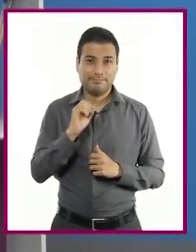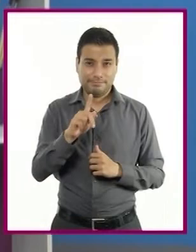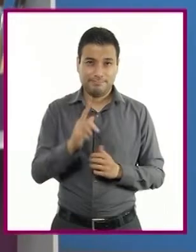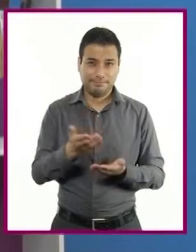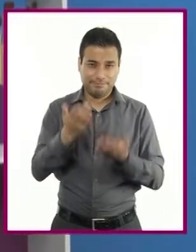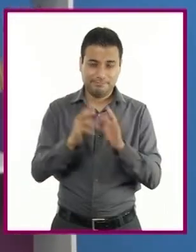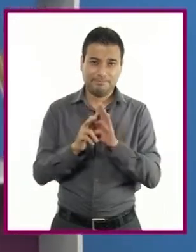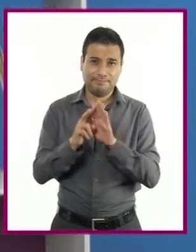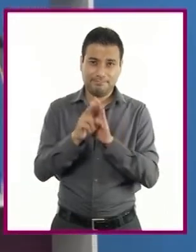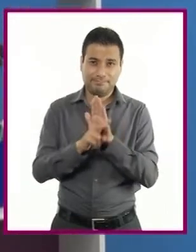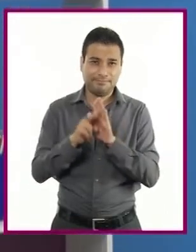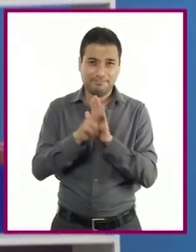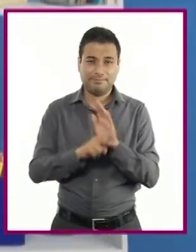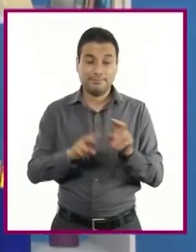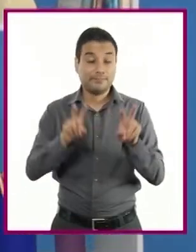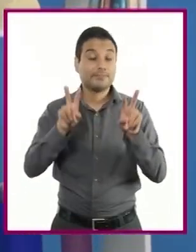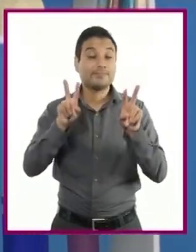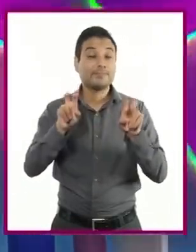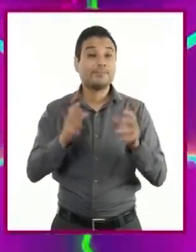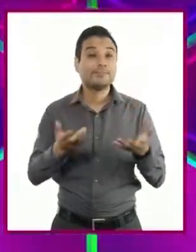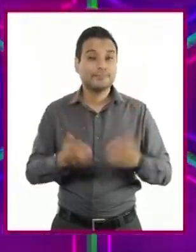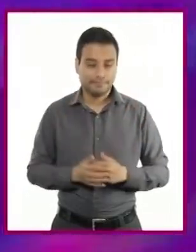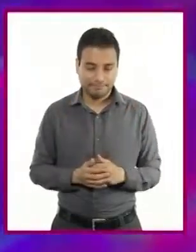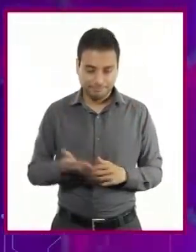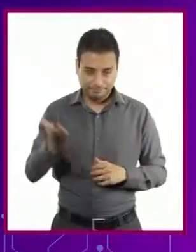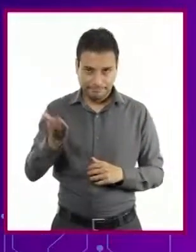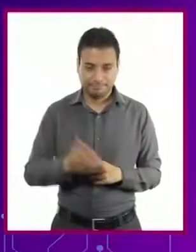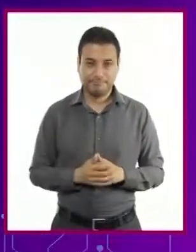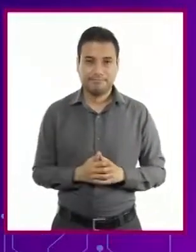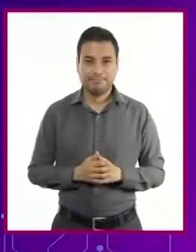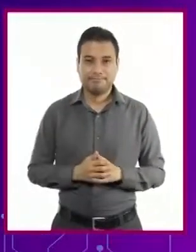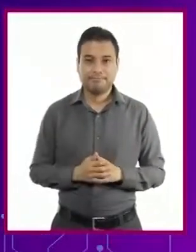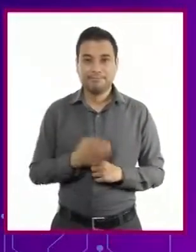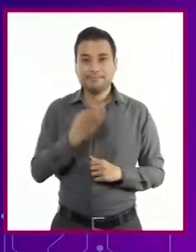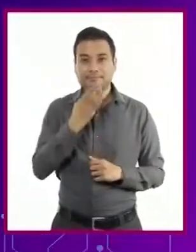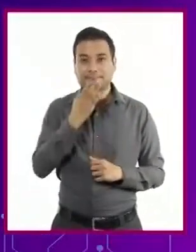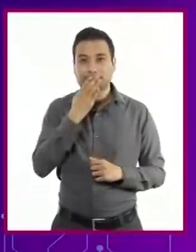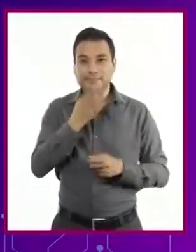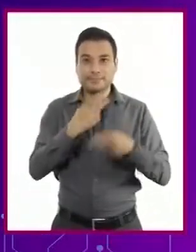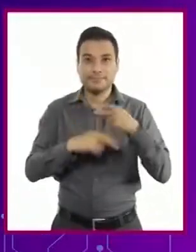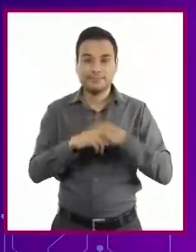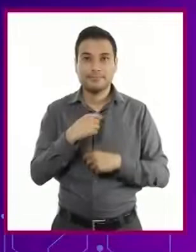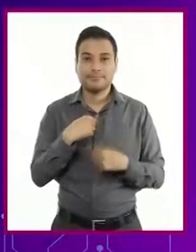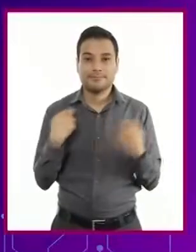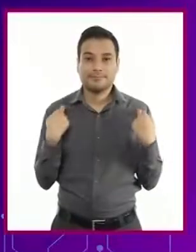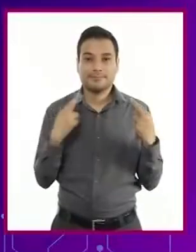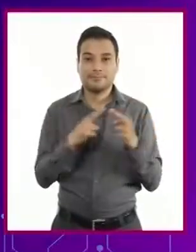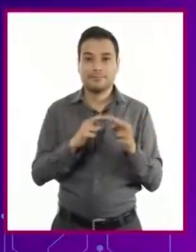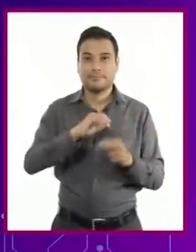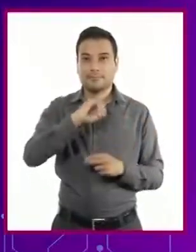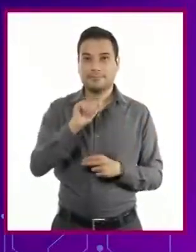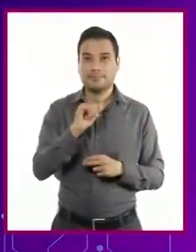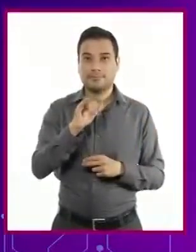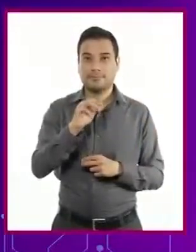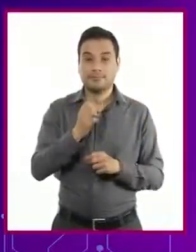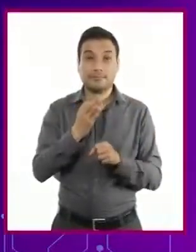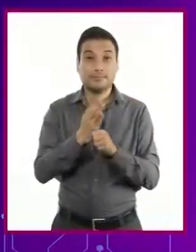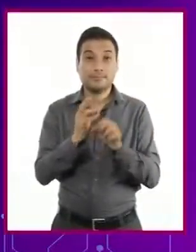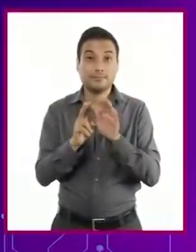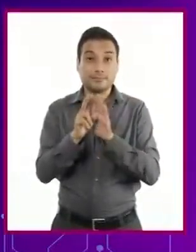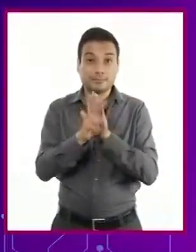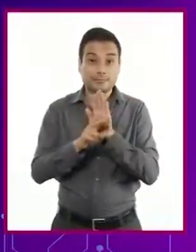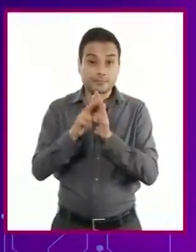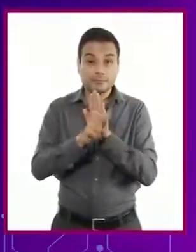con el video sobre el efecto invernadero. Bienvenidos, yo soy el profesor Jaime Adán González Cortés y esta es una cápsula sobre el